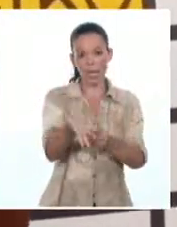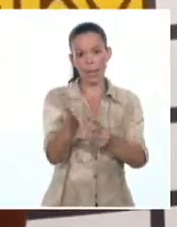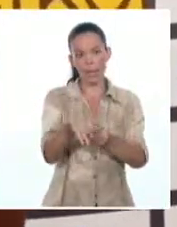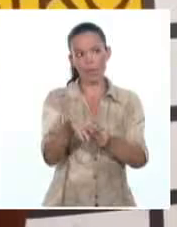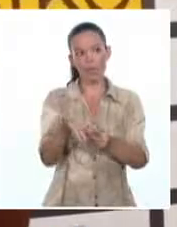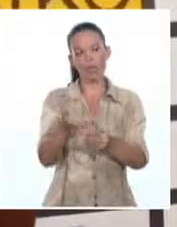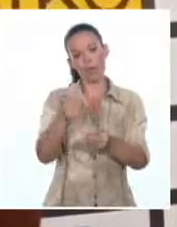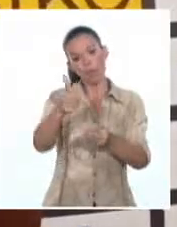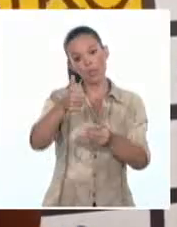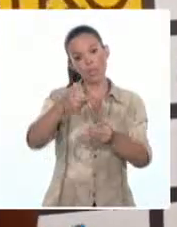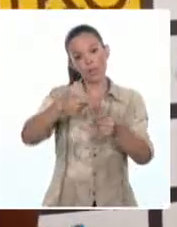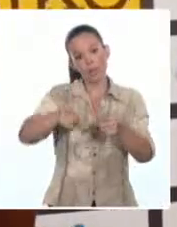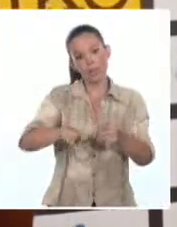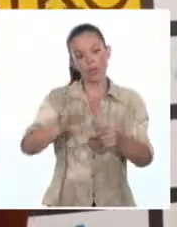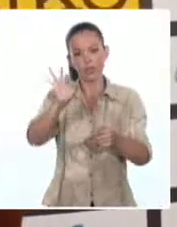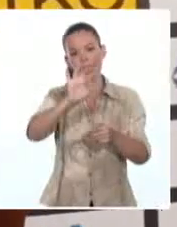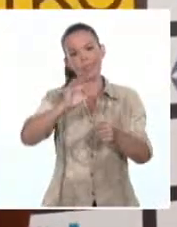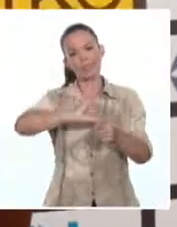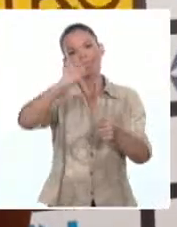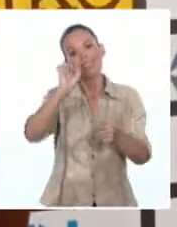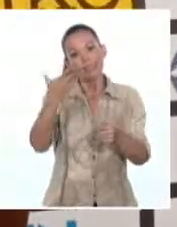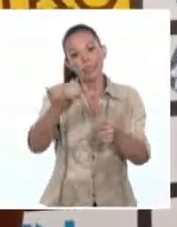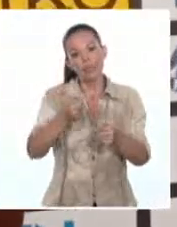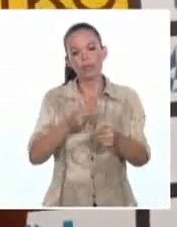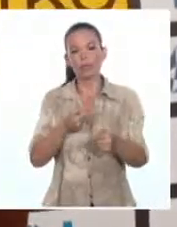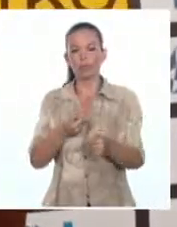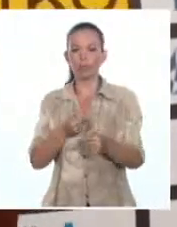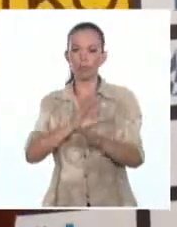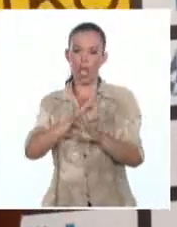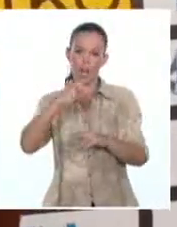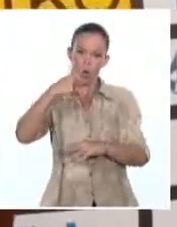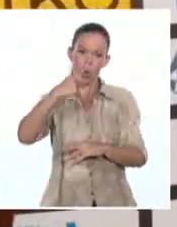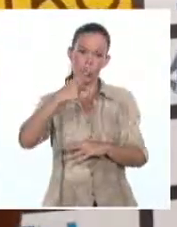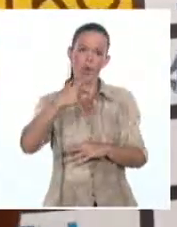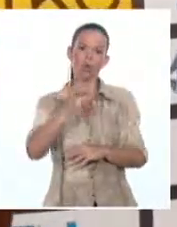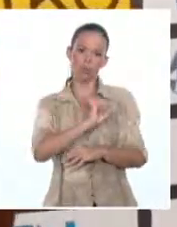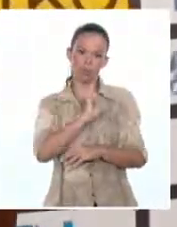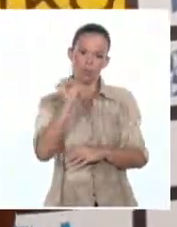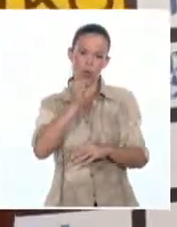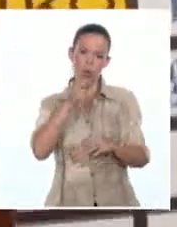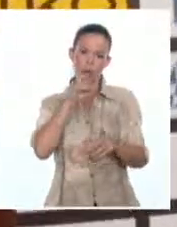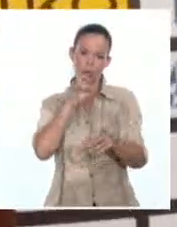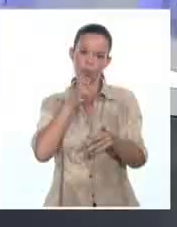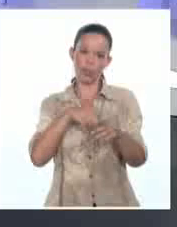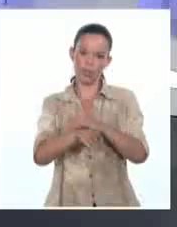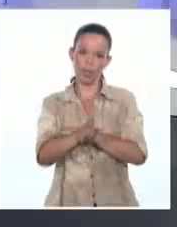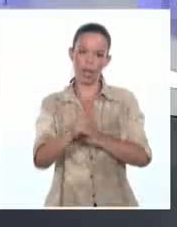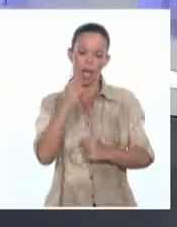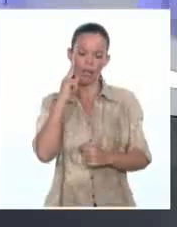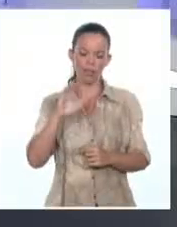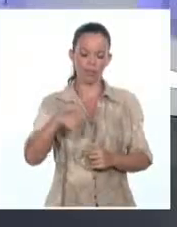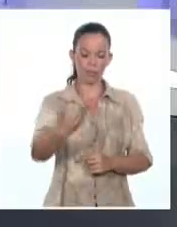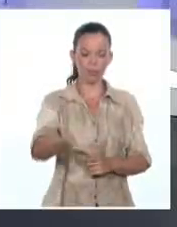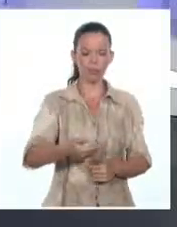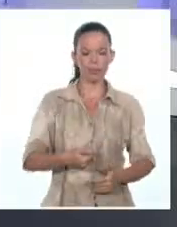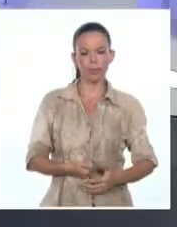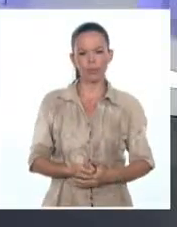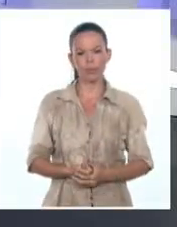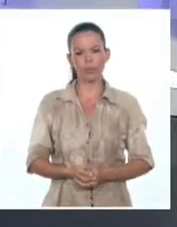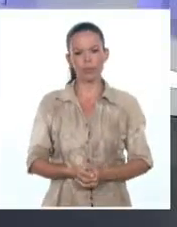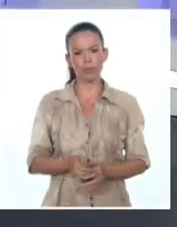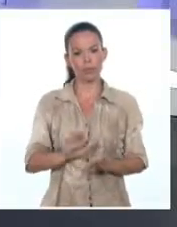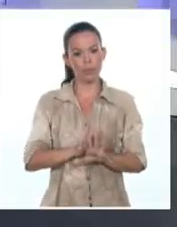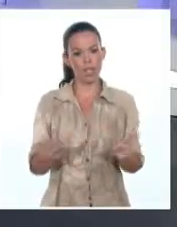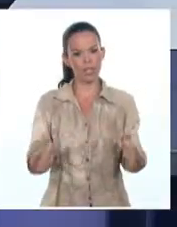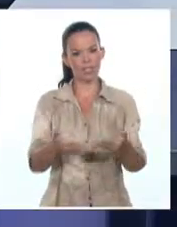Ahí estamos logramos pasar los dos cubanos Y en la final podemos hacer un buen papel y hasta allí el